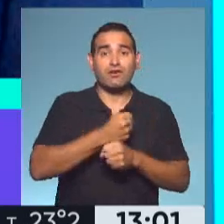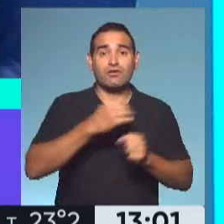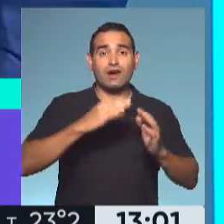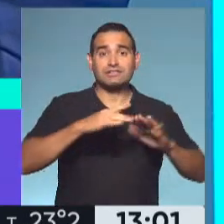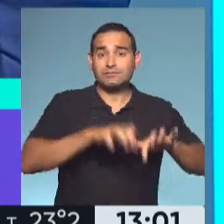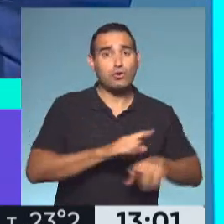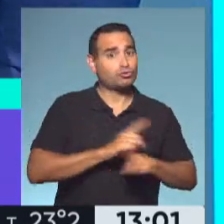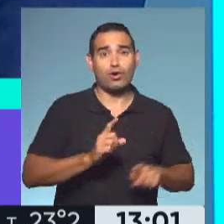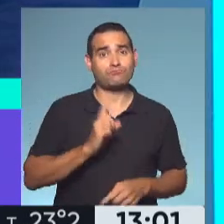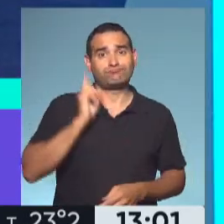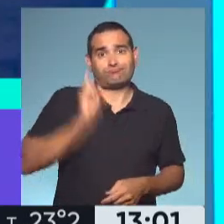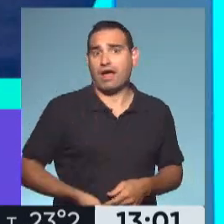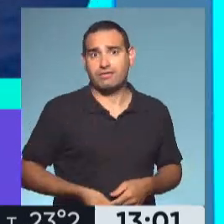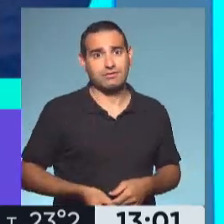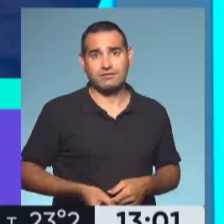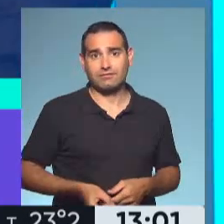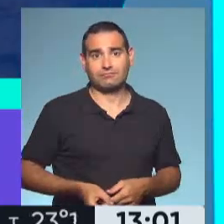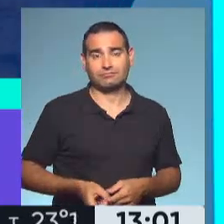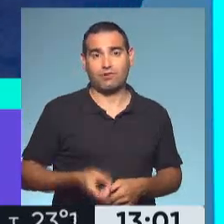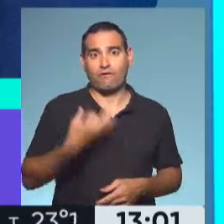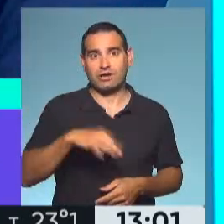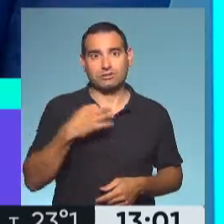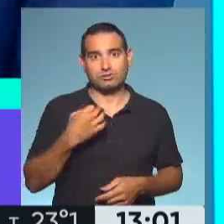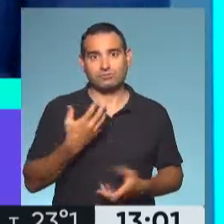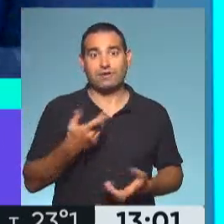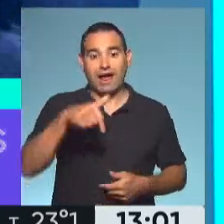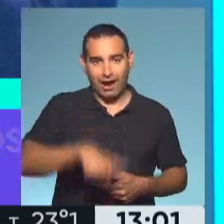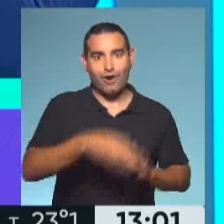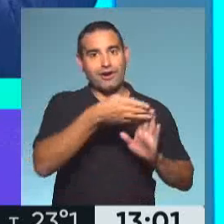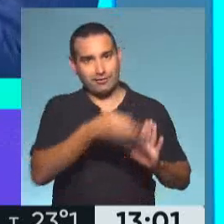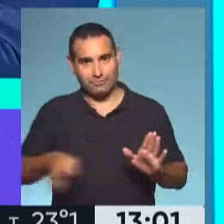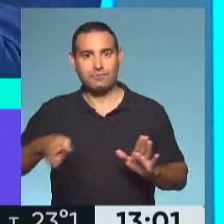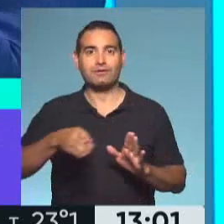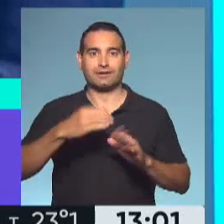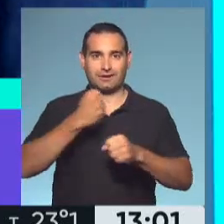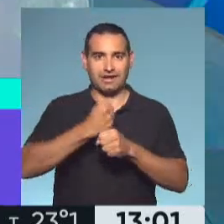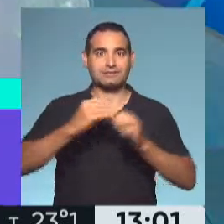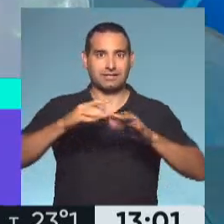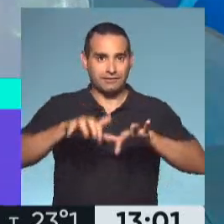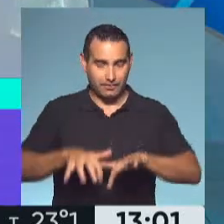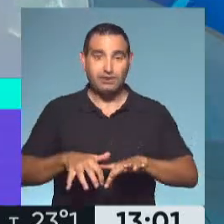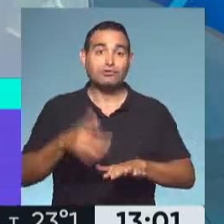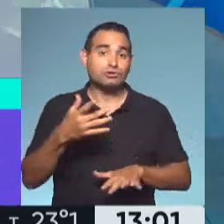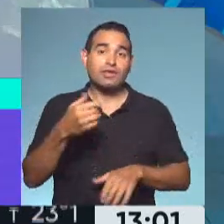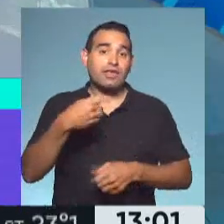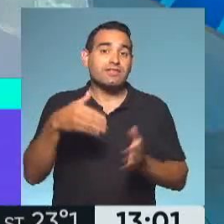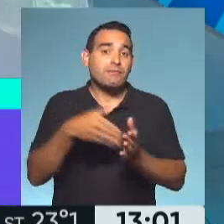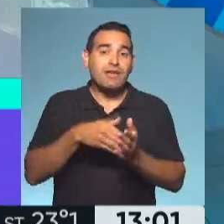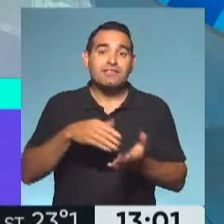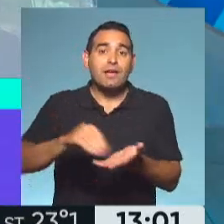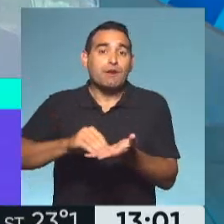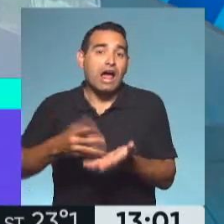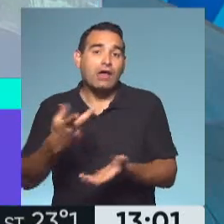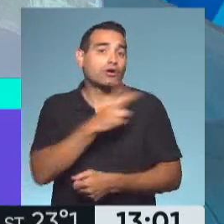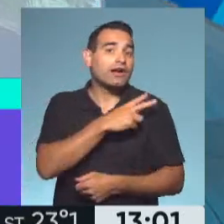todo forzado, obligado. Claro, empieza de ahora hacia adelante ahora el teletrabajo. Arranca el teletrabajo. Y dependerá de cada empleado y cada empleador